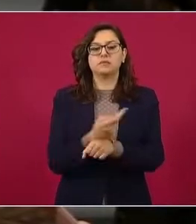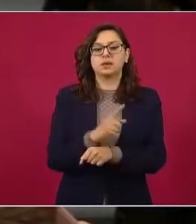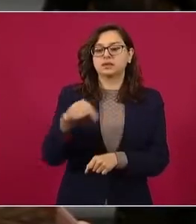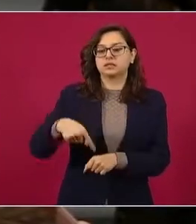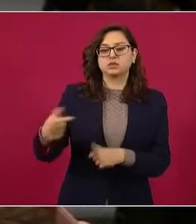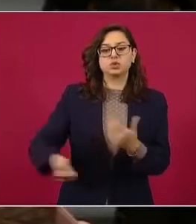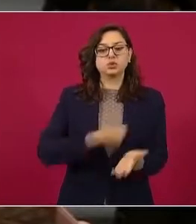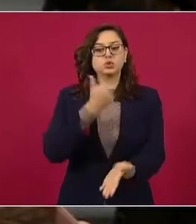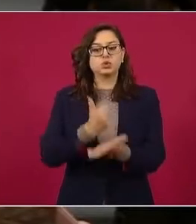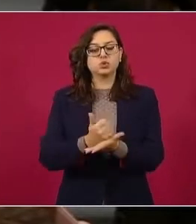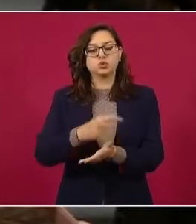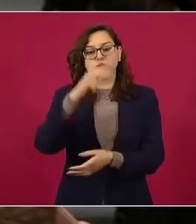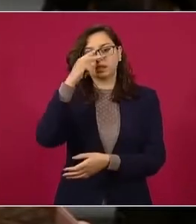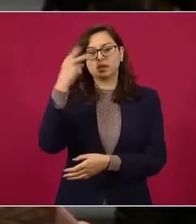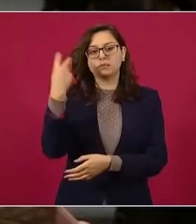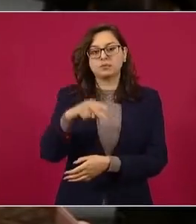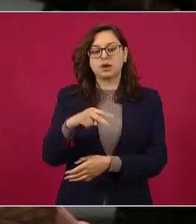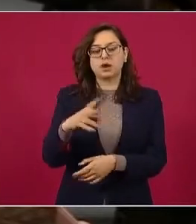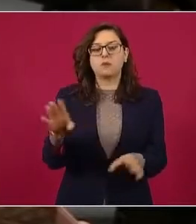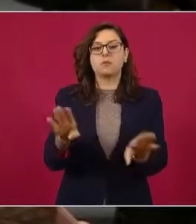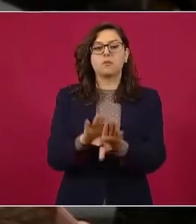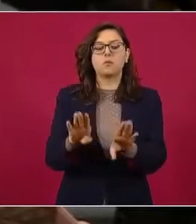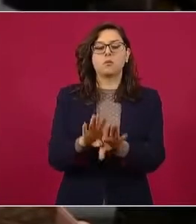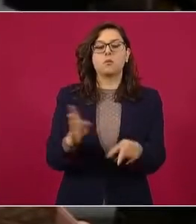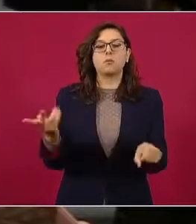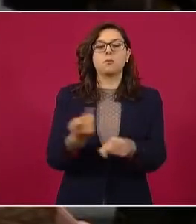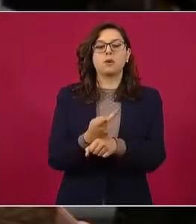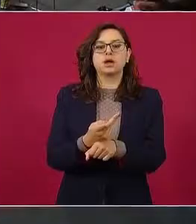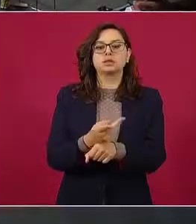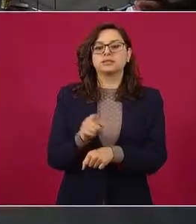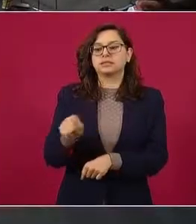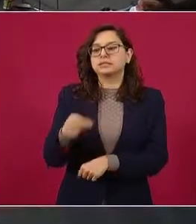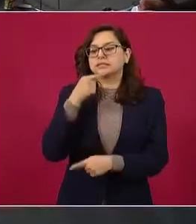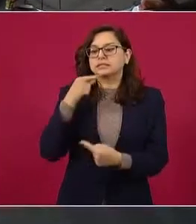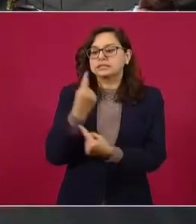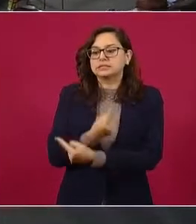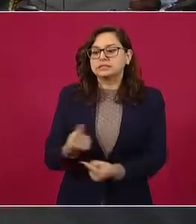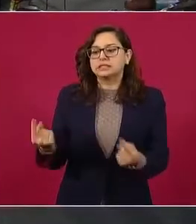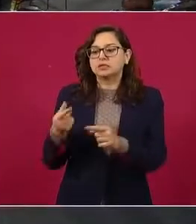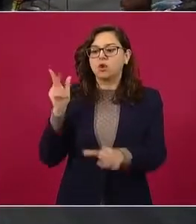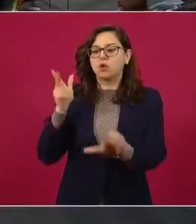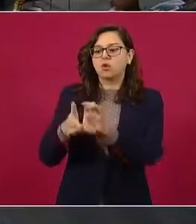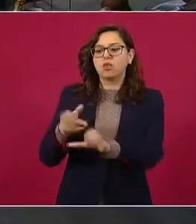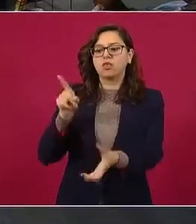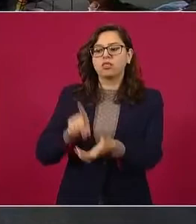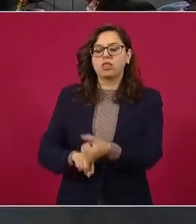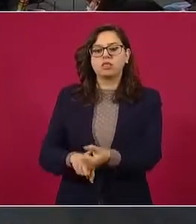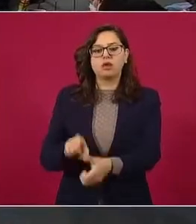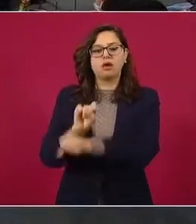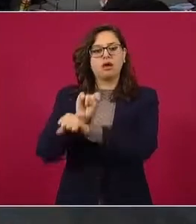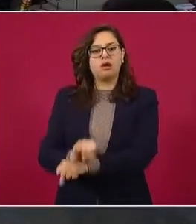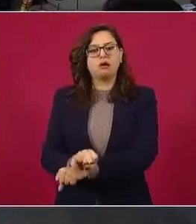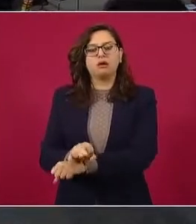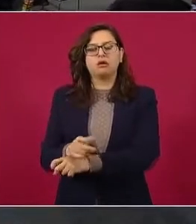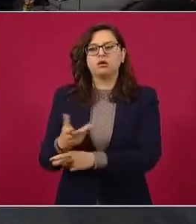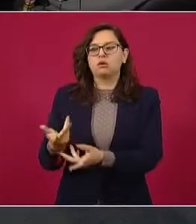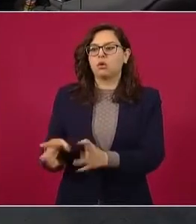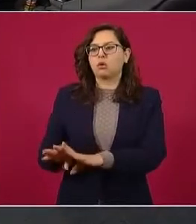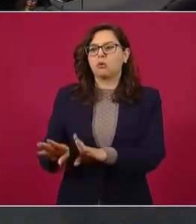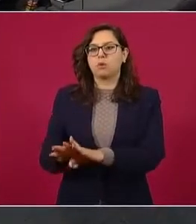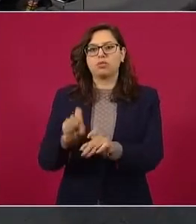México, este tema de los chicos que supuestamente amarran, y este tema no es ajeno. En el caso de